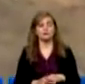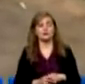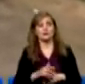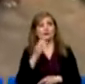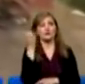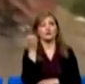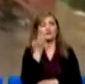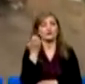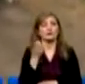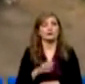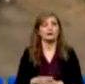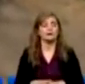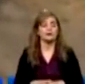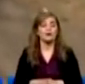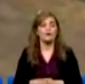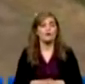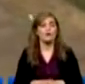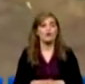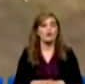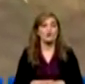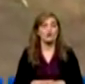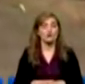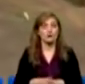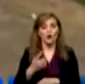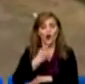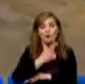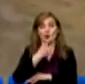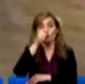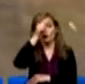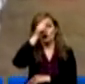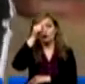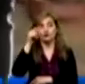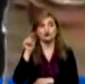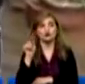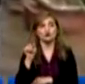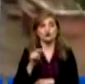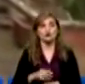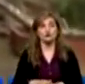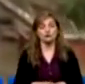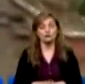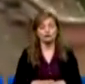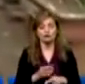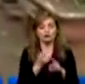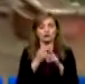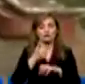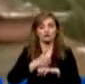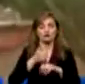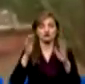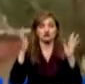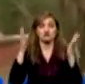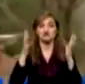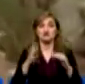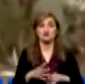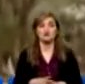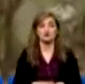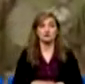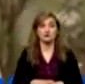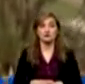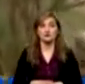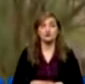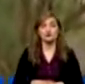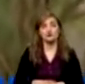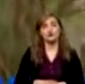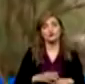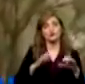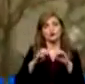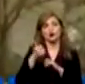emergencia sucedió el día domingo, sin embargo, aún no tienen respuesta de las autoridades. Vamos a conversar